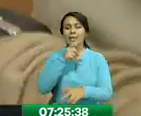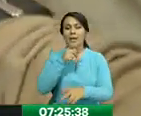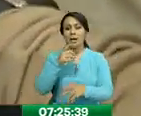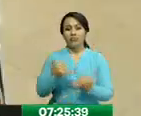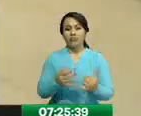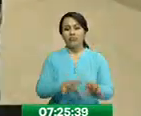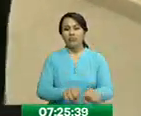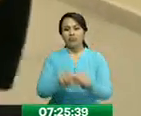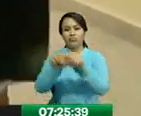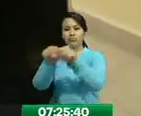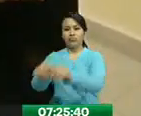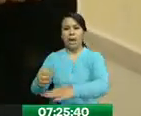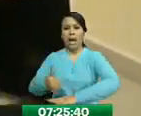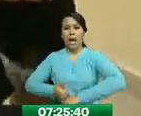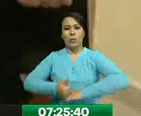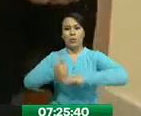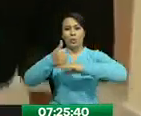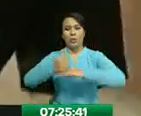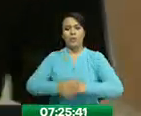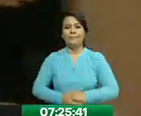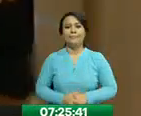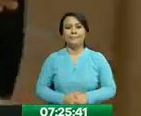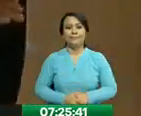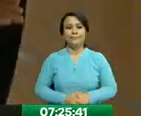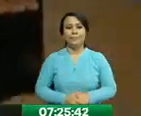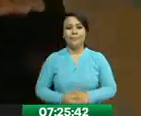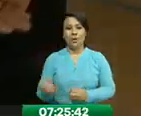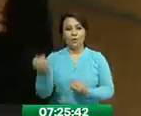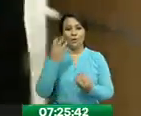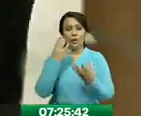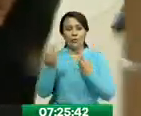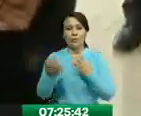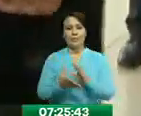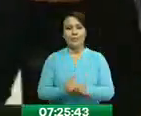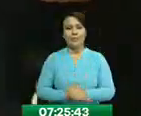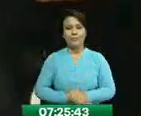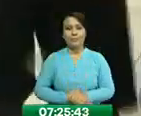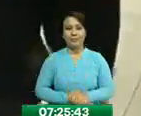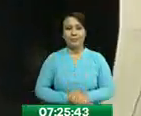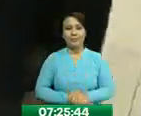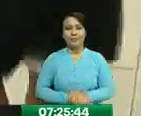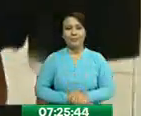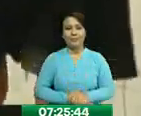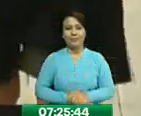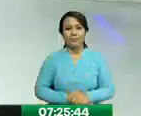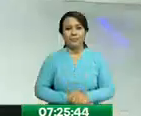puestos a órdenes de las autoridades competentes. Informó Rosalena Vázquez.